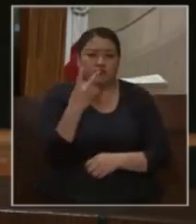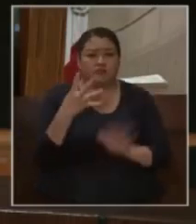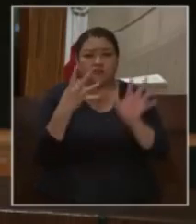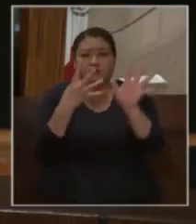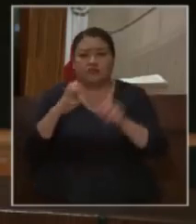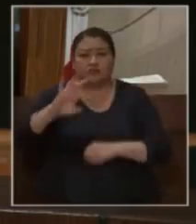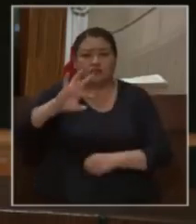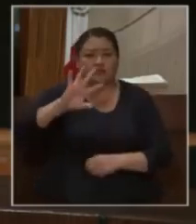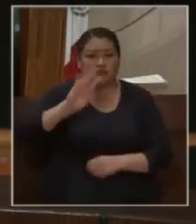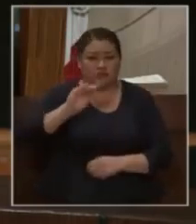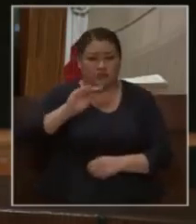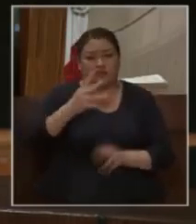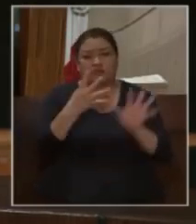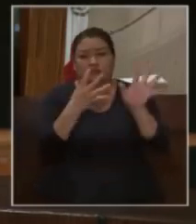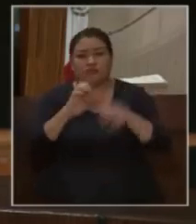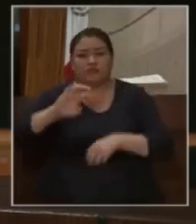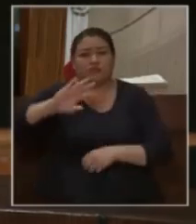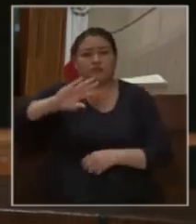942, 990,